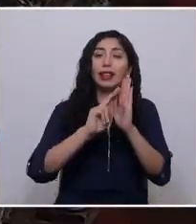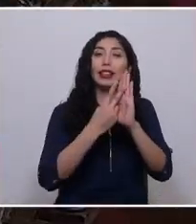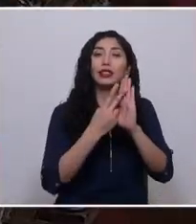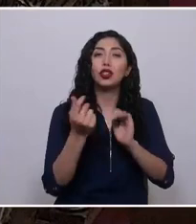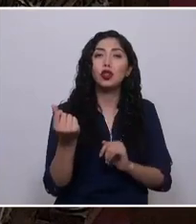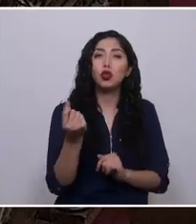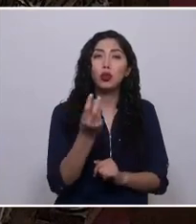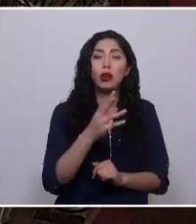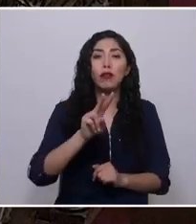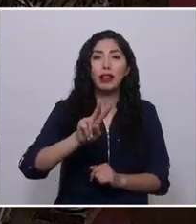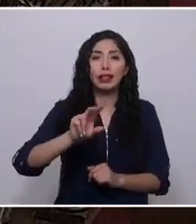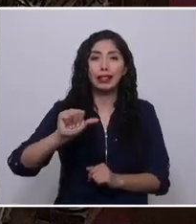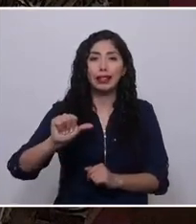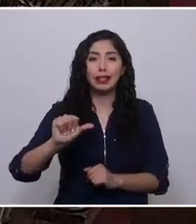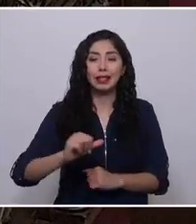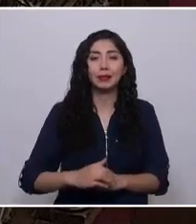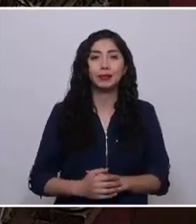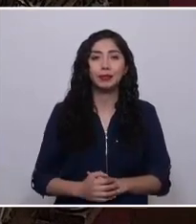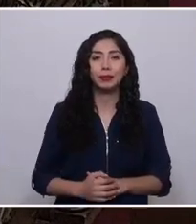número 26.